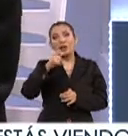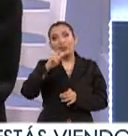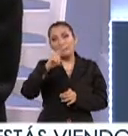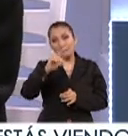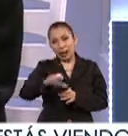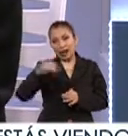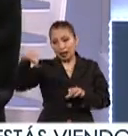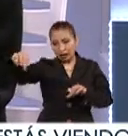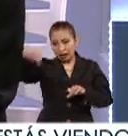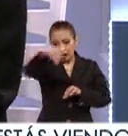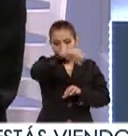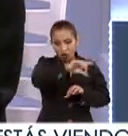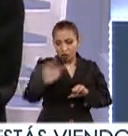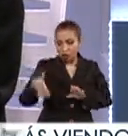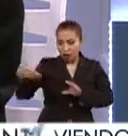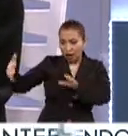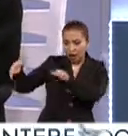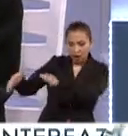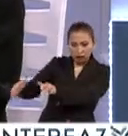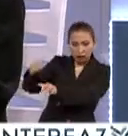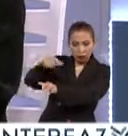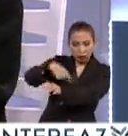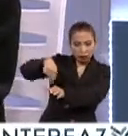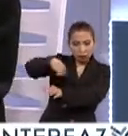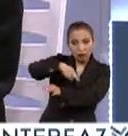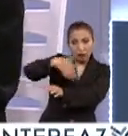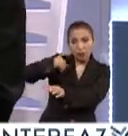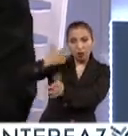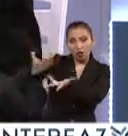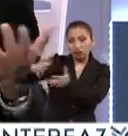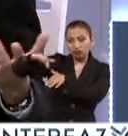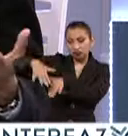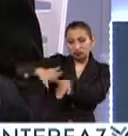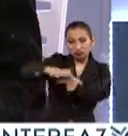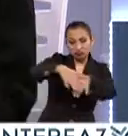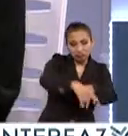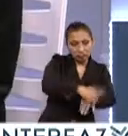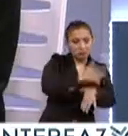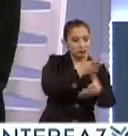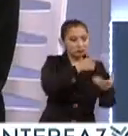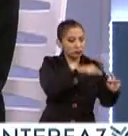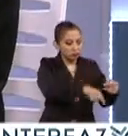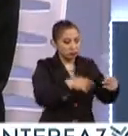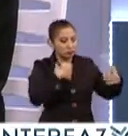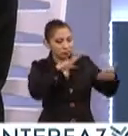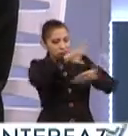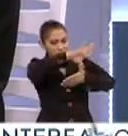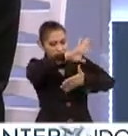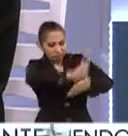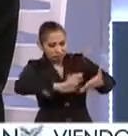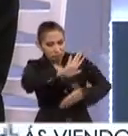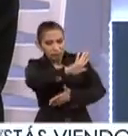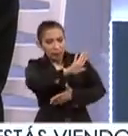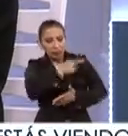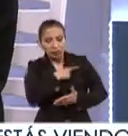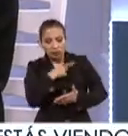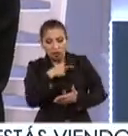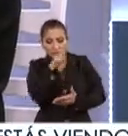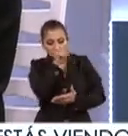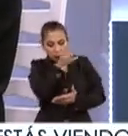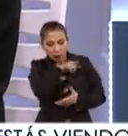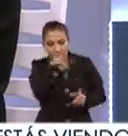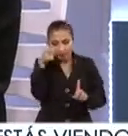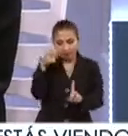las estaciones quedan solo de un lado porque pues es donde tenemos continente, del otro lado tenemos mar, entonces solo tenemos cobertura en